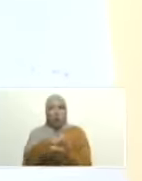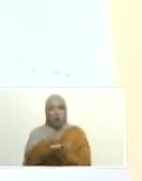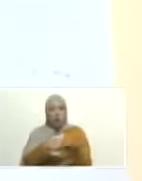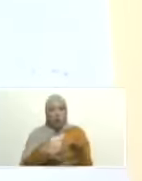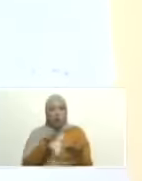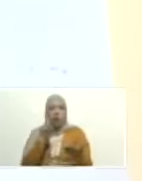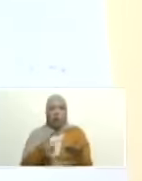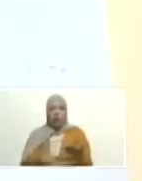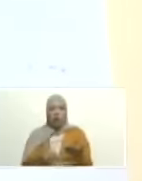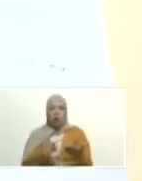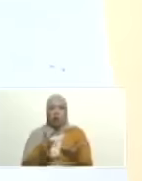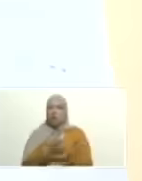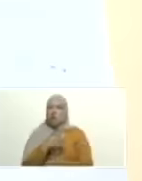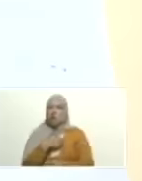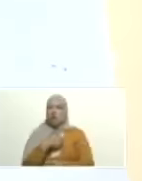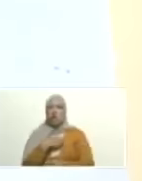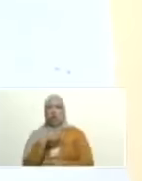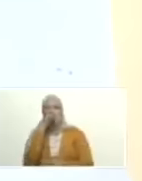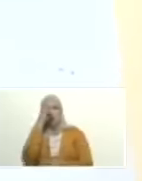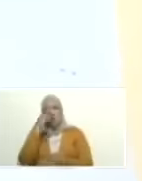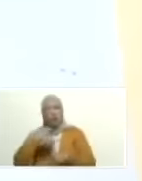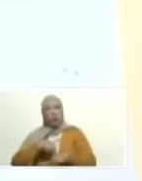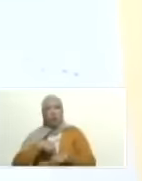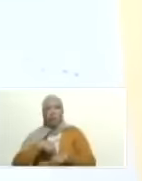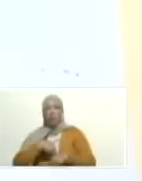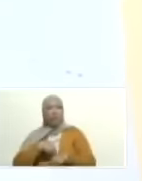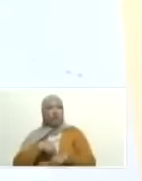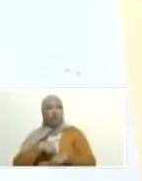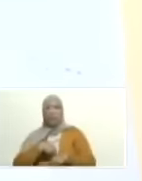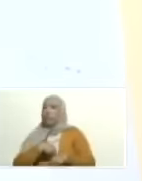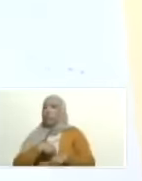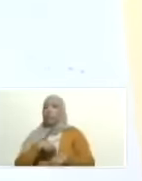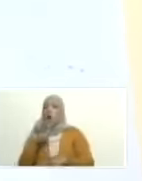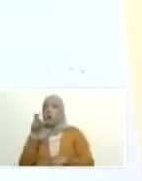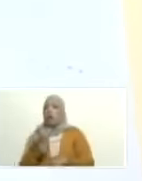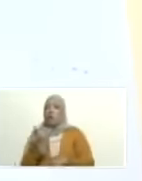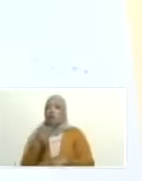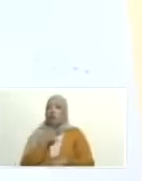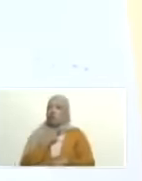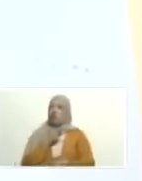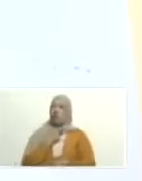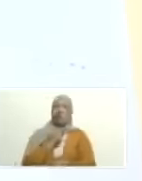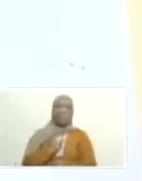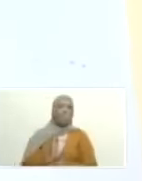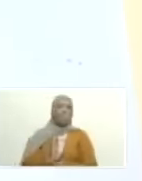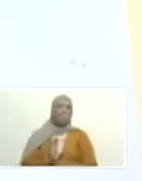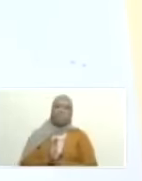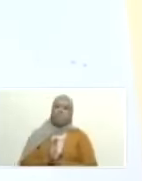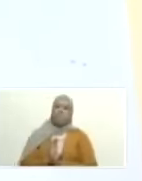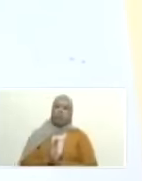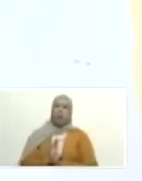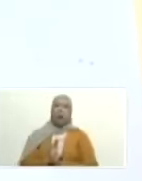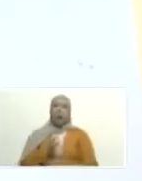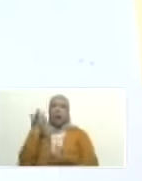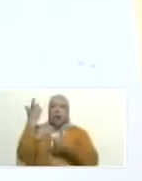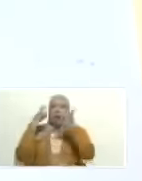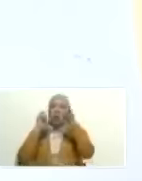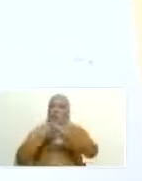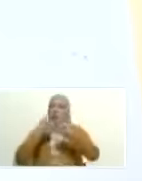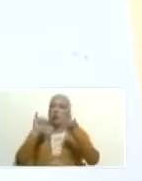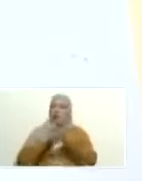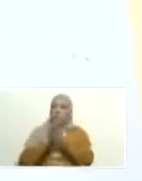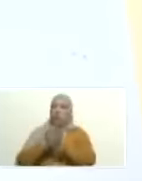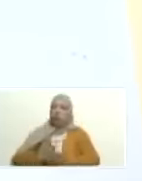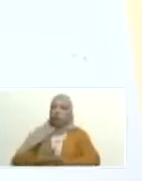obligado, porque él no estaba de acuerdo con firmar. Él decía que fuera Chávez ya,